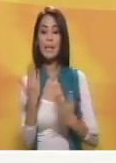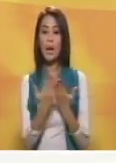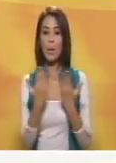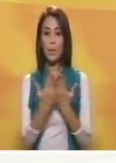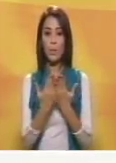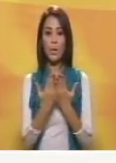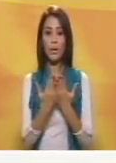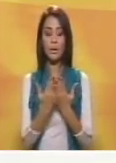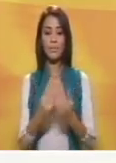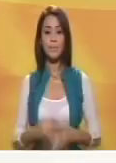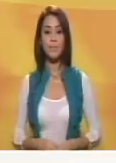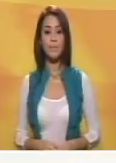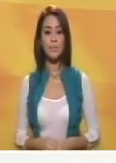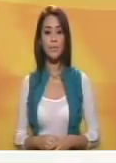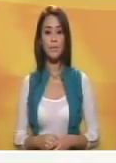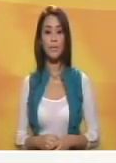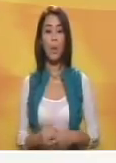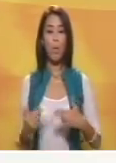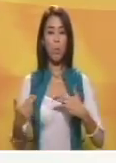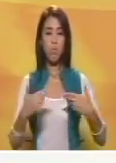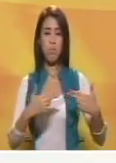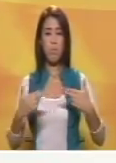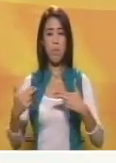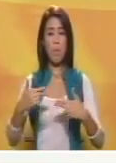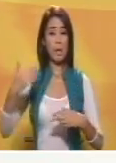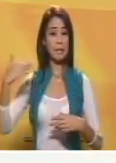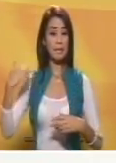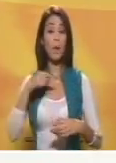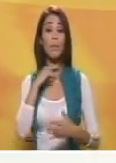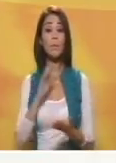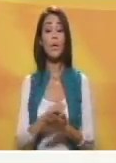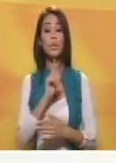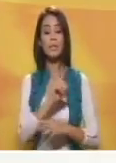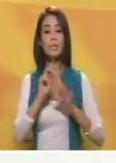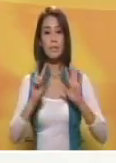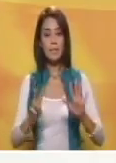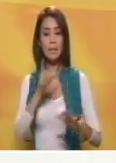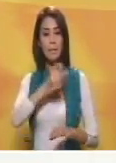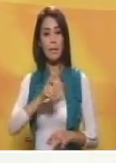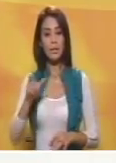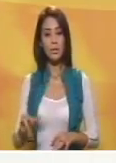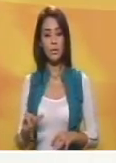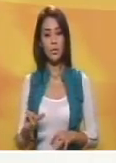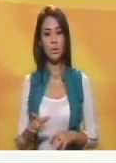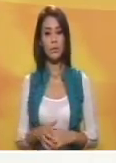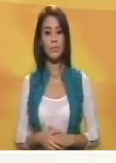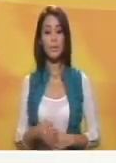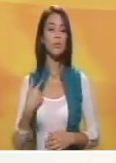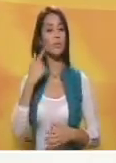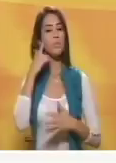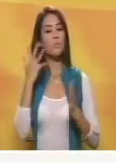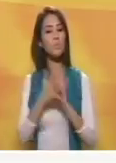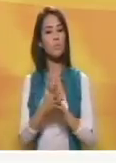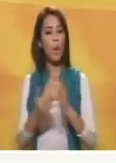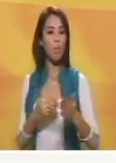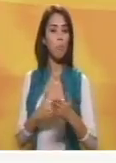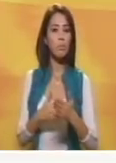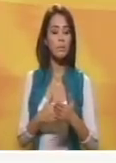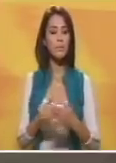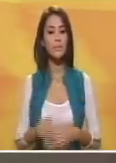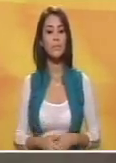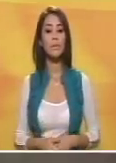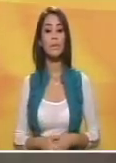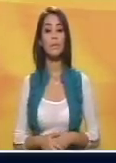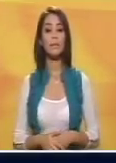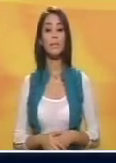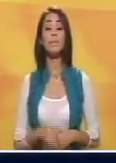en Parkland, Florida, mientras se producía el tiroteo donde murieron 17 personas sin presuntamente tratar de impedirlo. Así lo